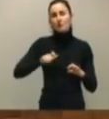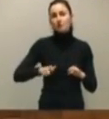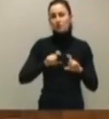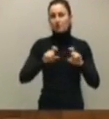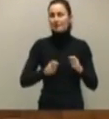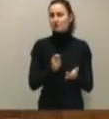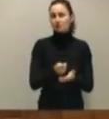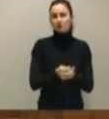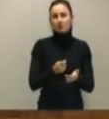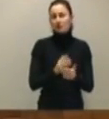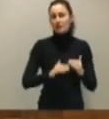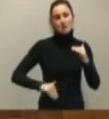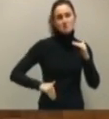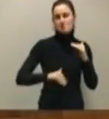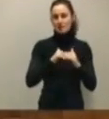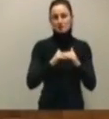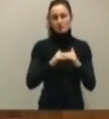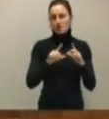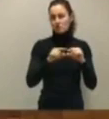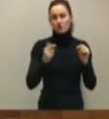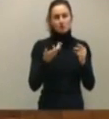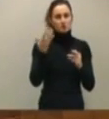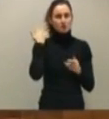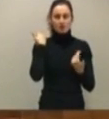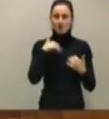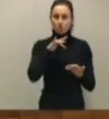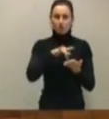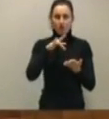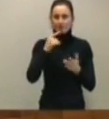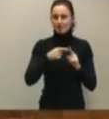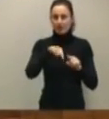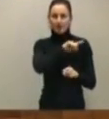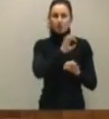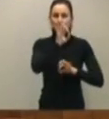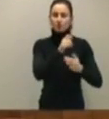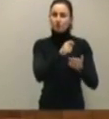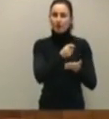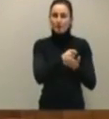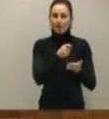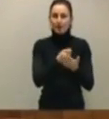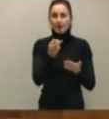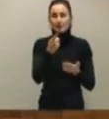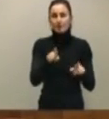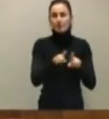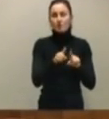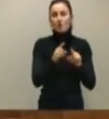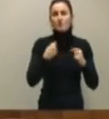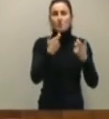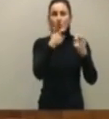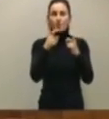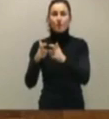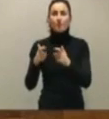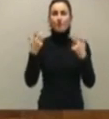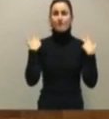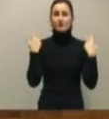y empresas ha tocado techo en Asturias hace tiempo. Hemos criticado también el troceamiento fiscal del Estado que